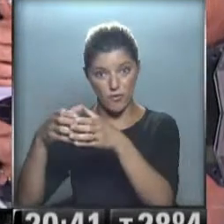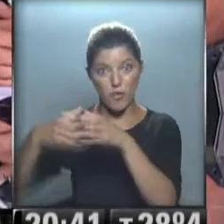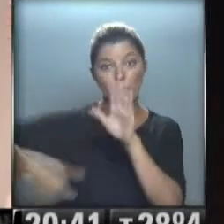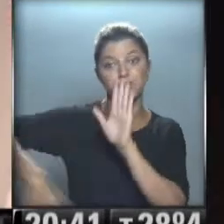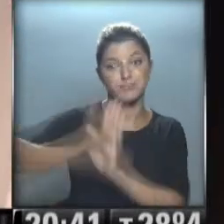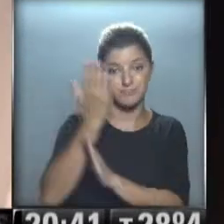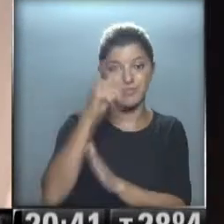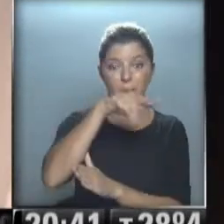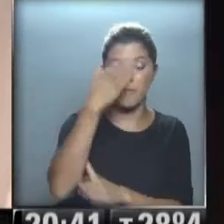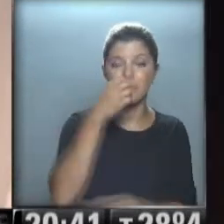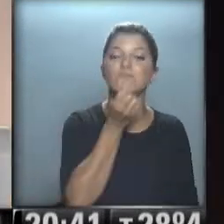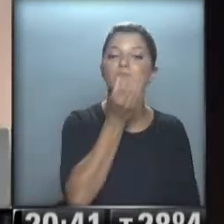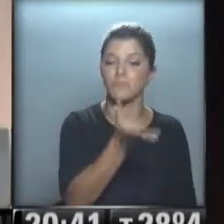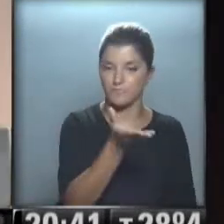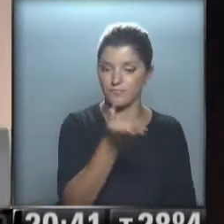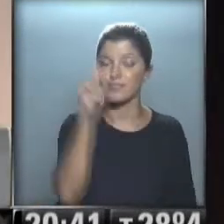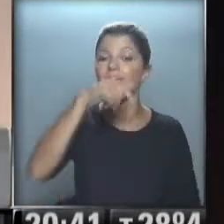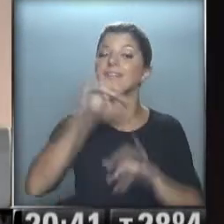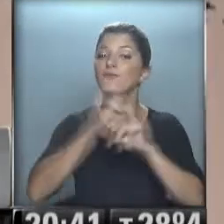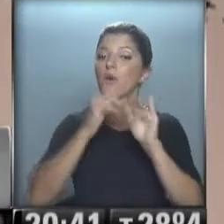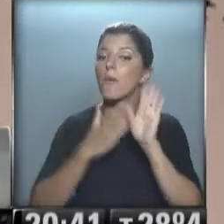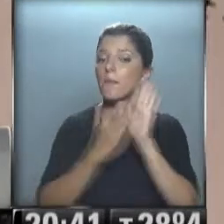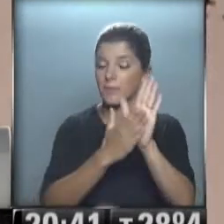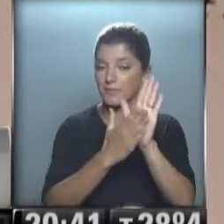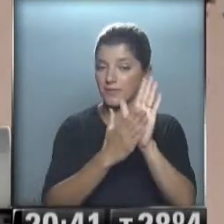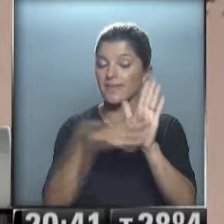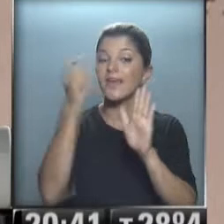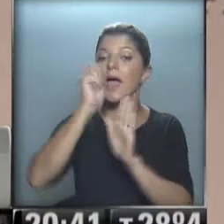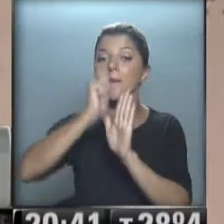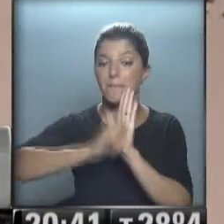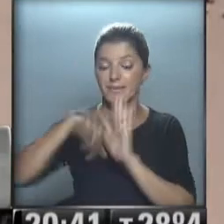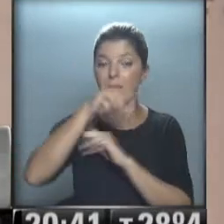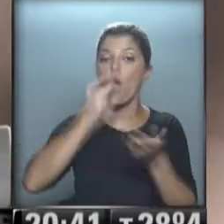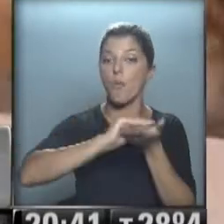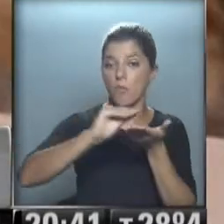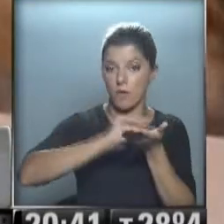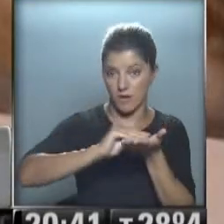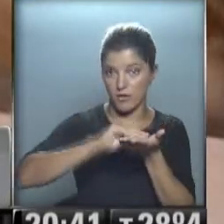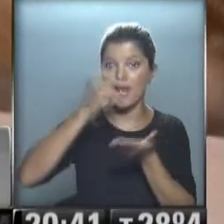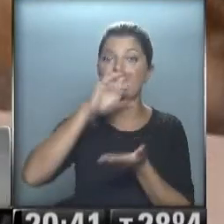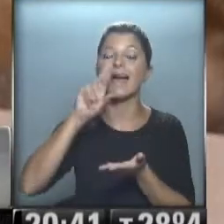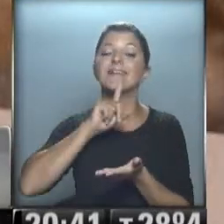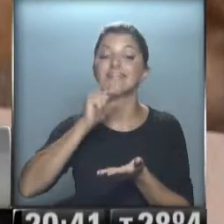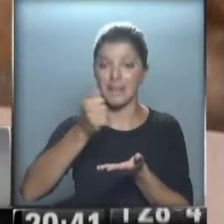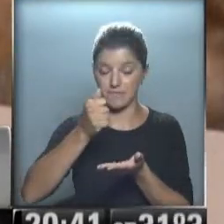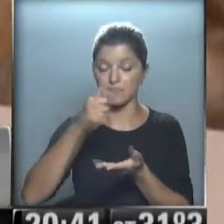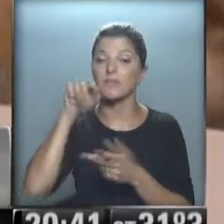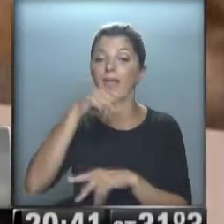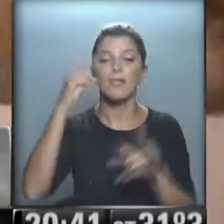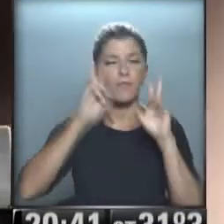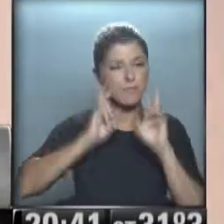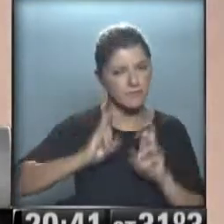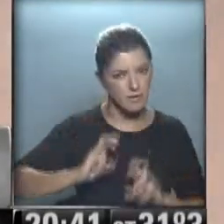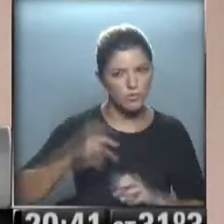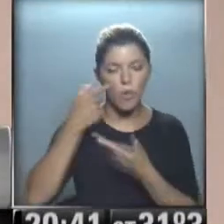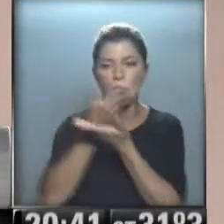país. El informe fue presentado por la firma londinense de abogados Carter Reich. La investigación, publicada